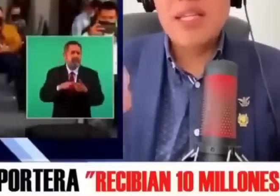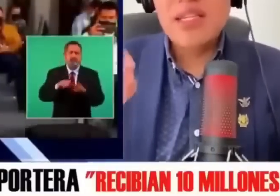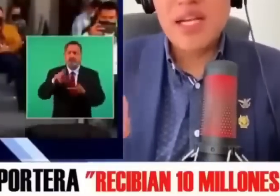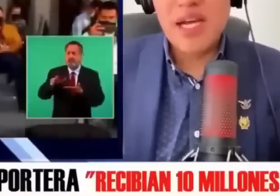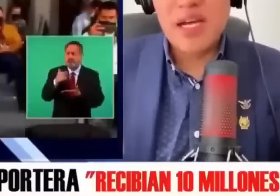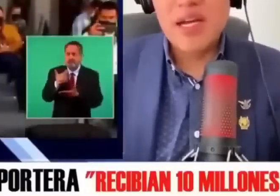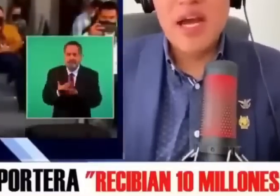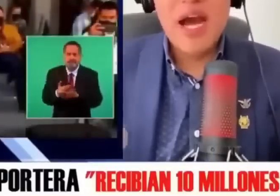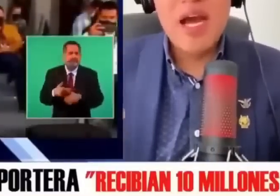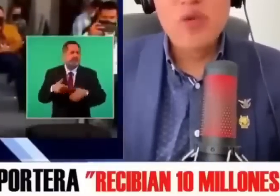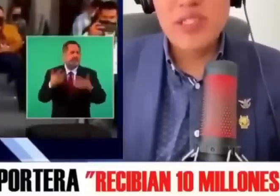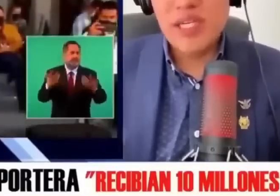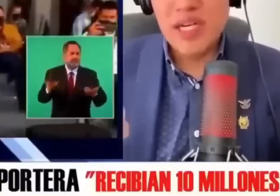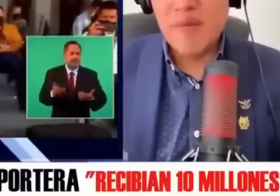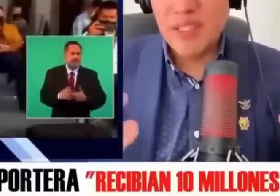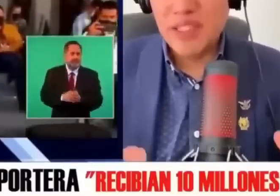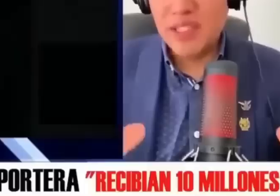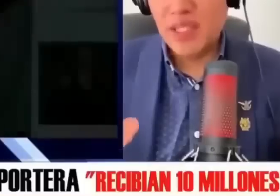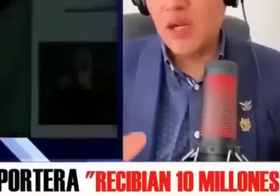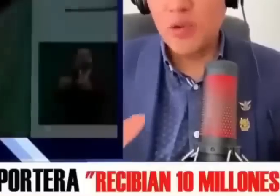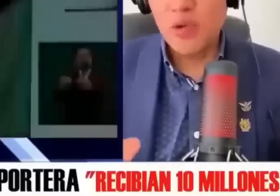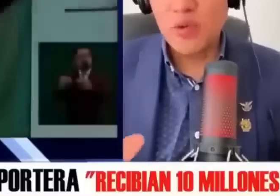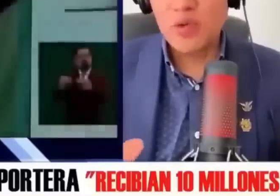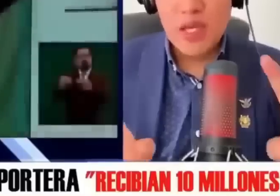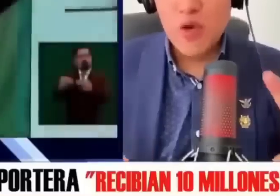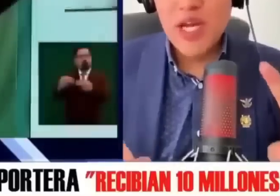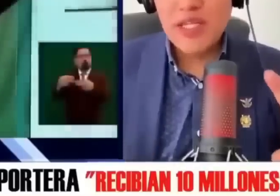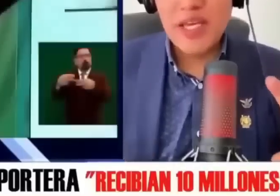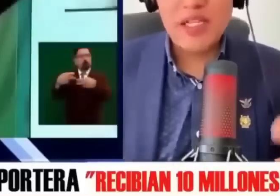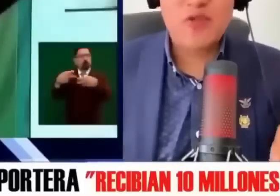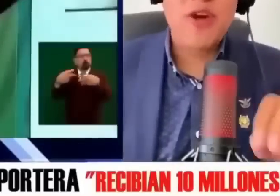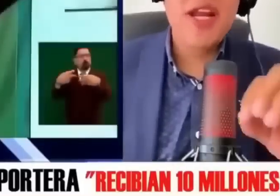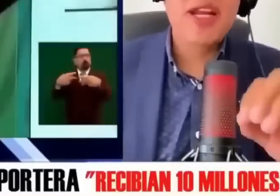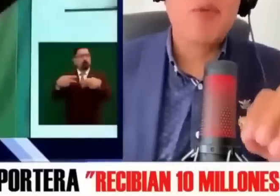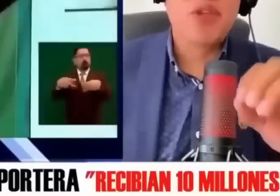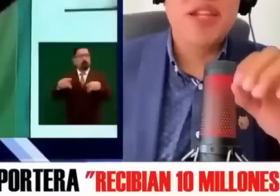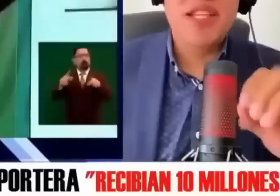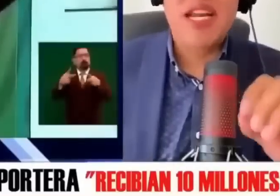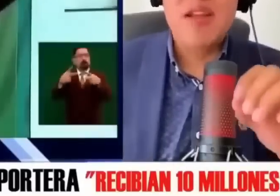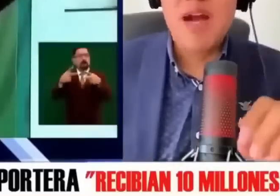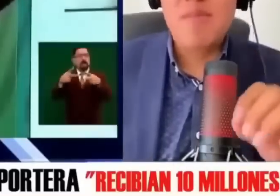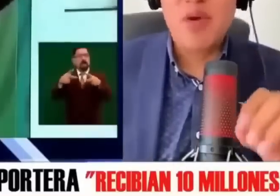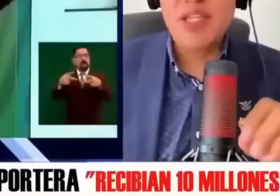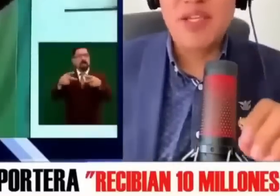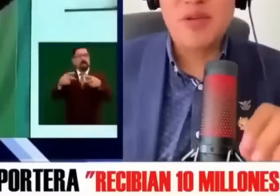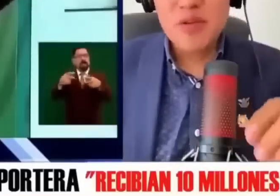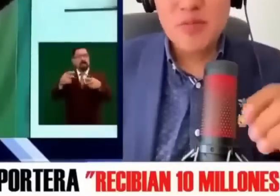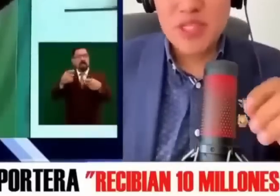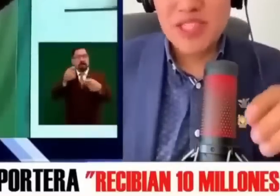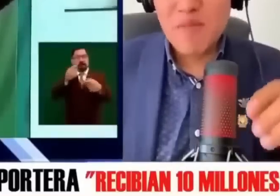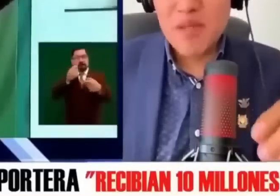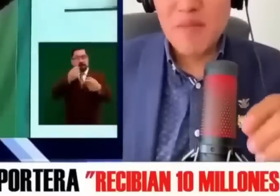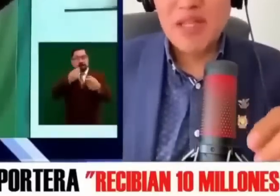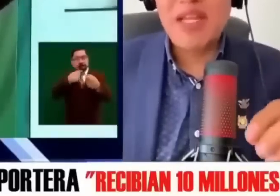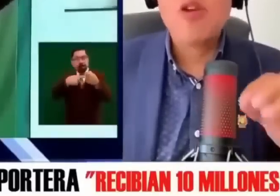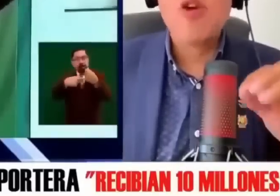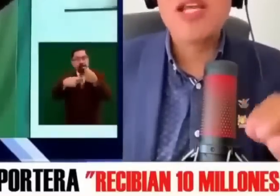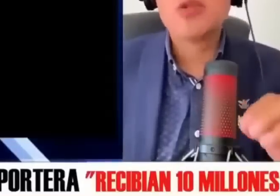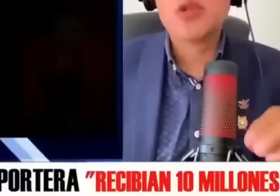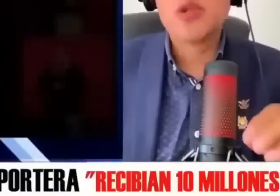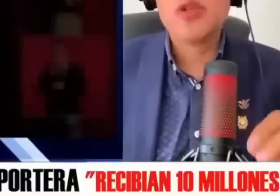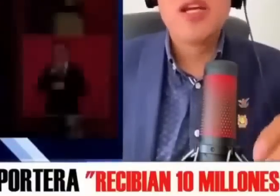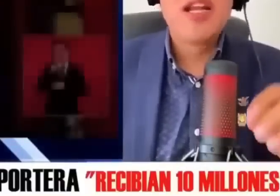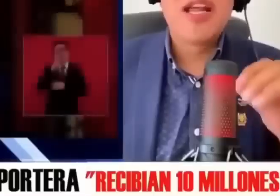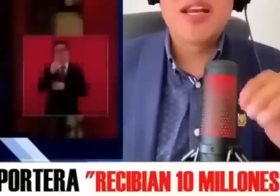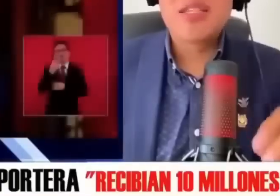para tratar de atacar a nuestra cabecita de algodón. Y una de ellas fue la reportera de Animal Político, pues rápidamente